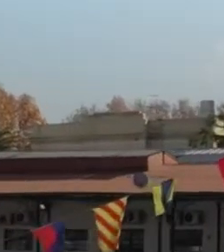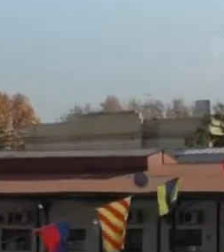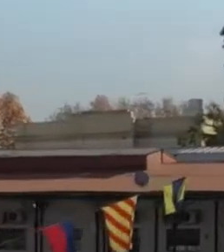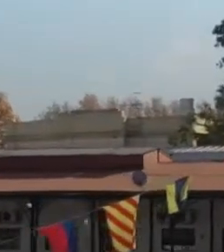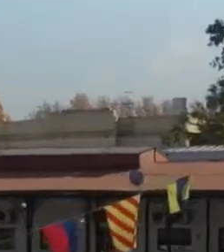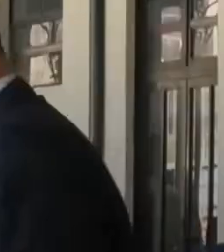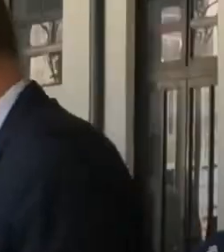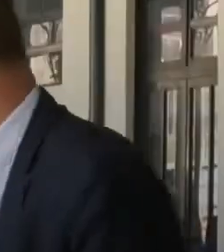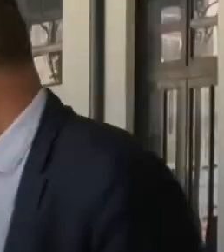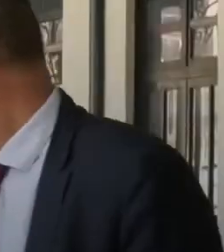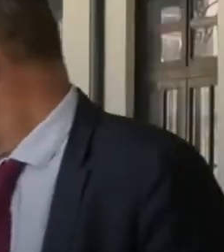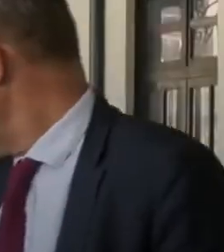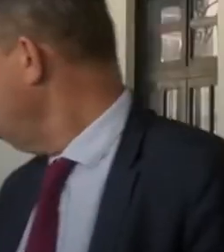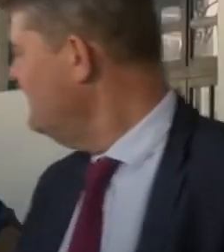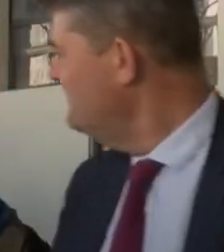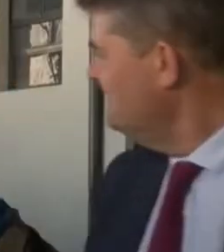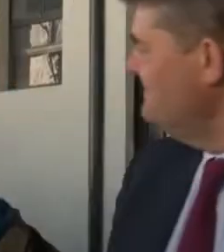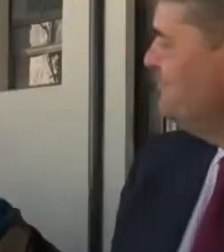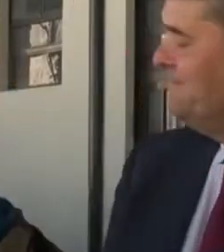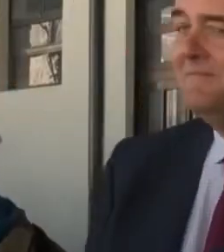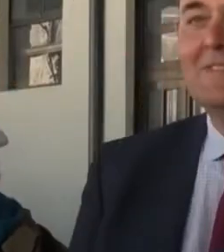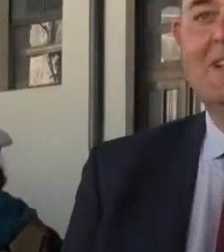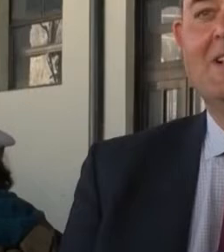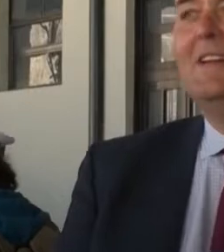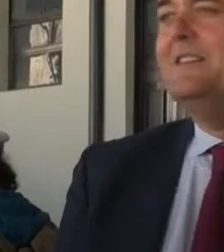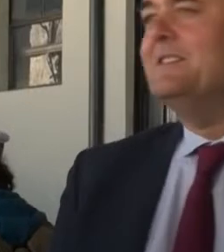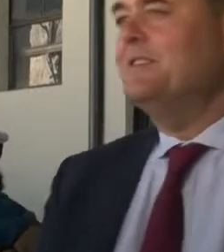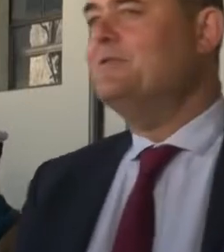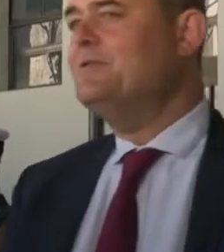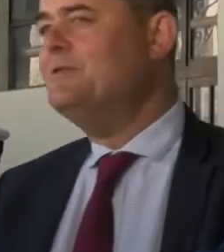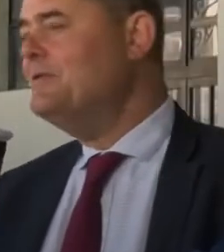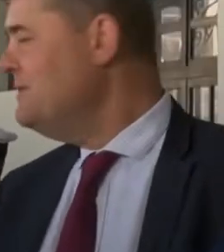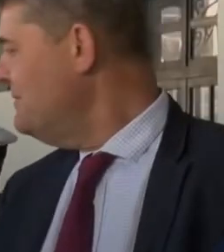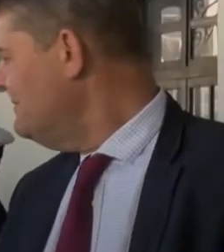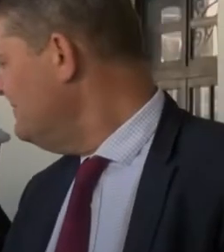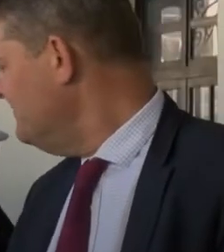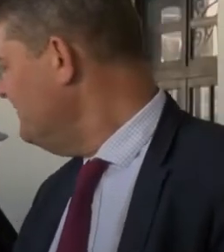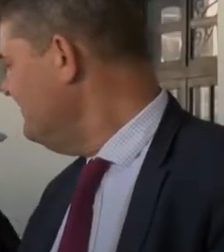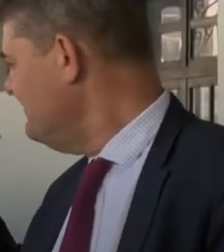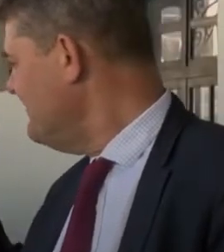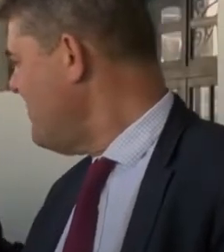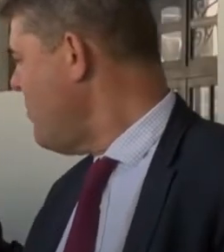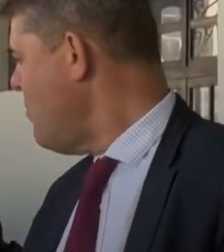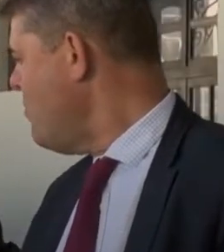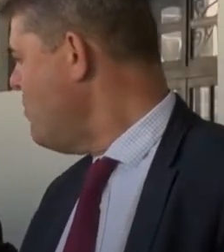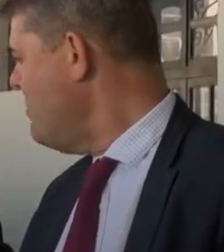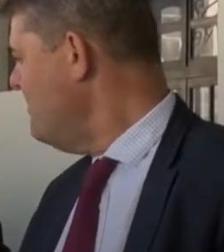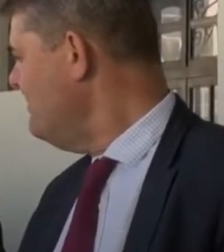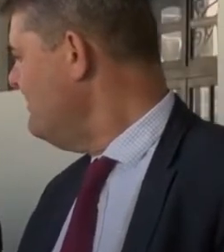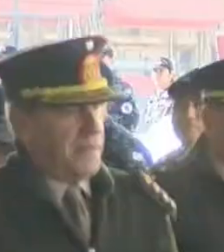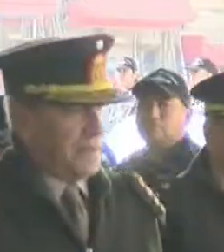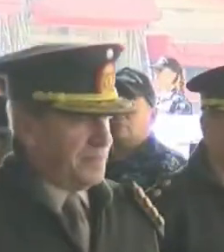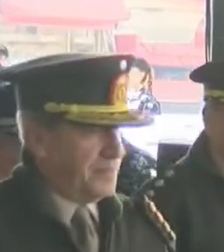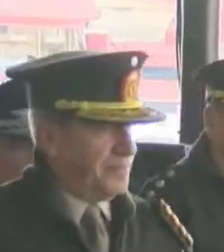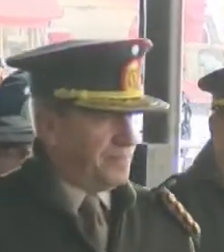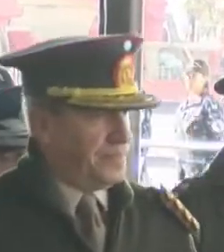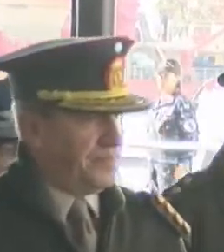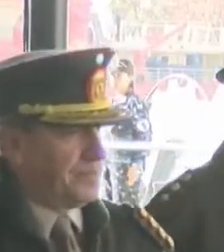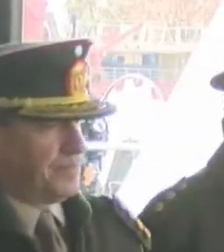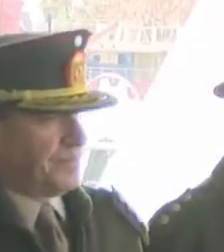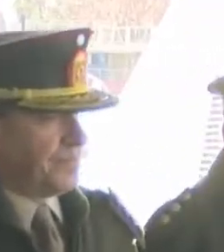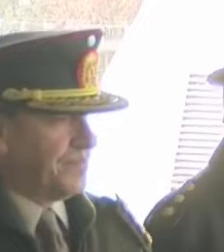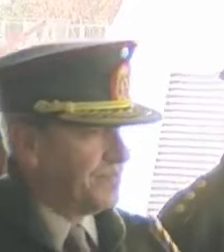Es la cuarta, o sea que estamos completando un grupo de patrulleros oceánicos que son